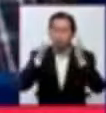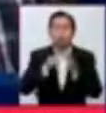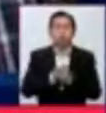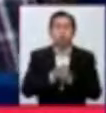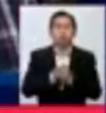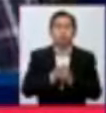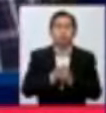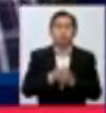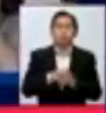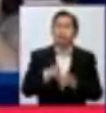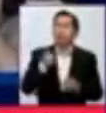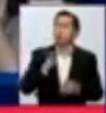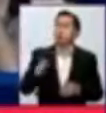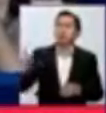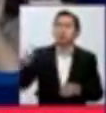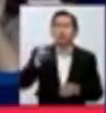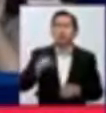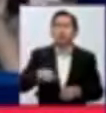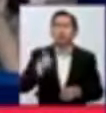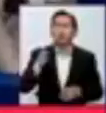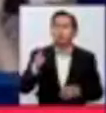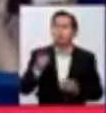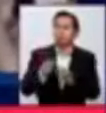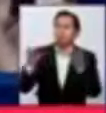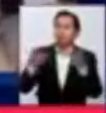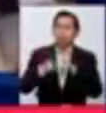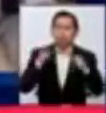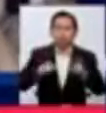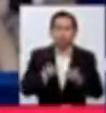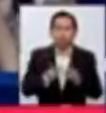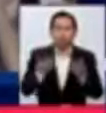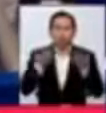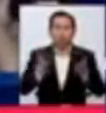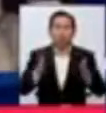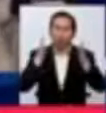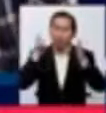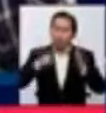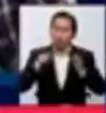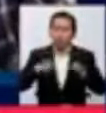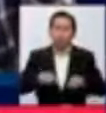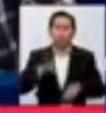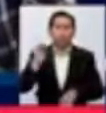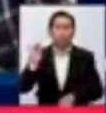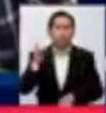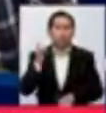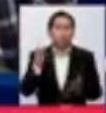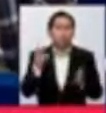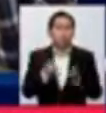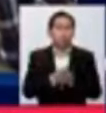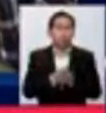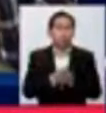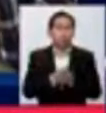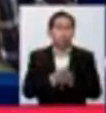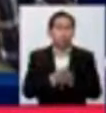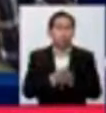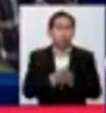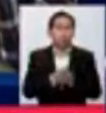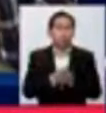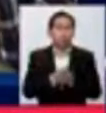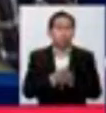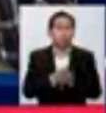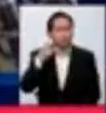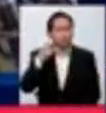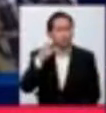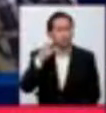como se tiene en otras regiones, en otras realidades, pero es importante atenderla en Bolivia. Por ello consideramos importante que hay